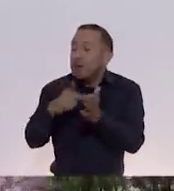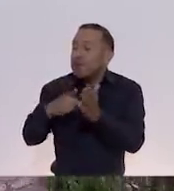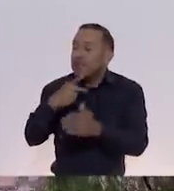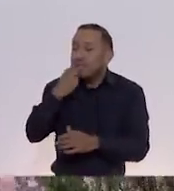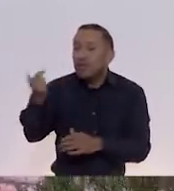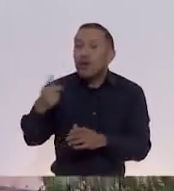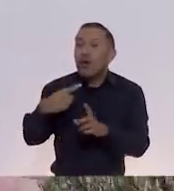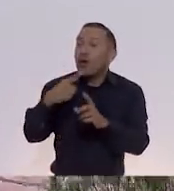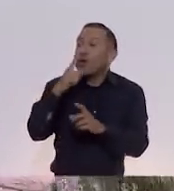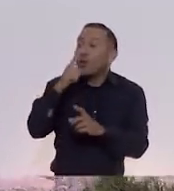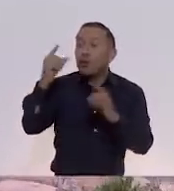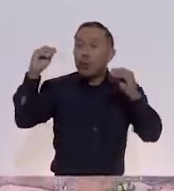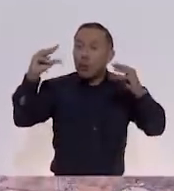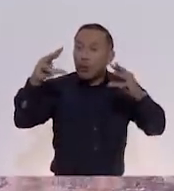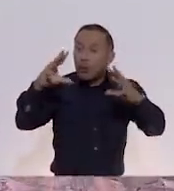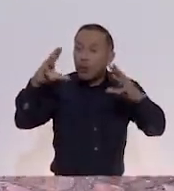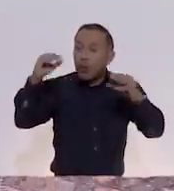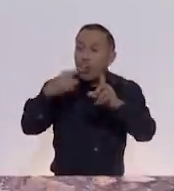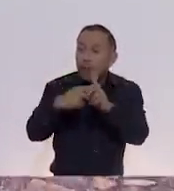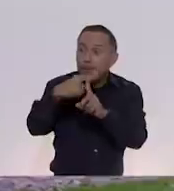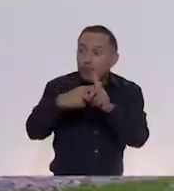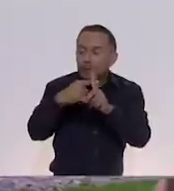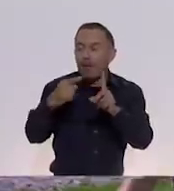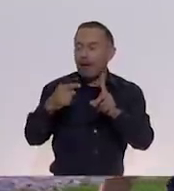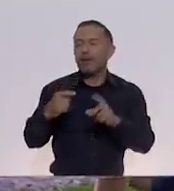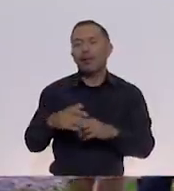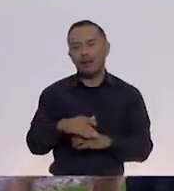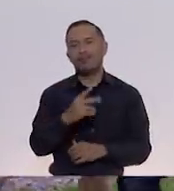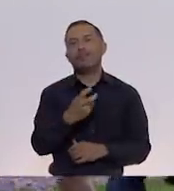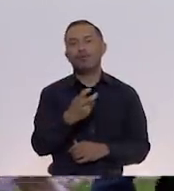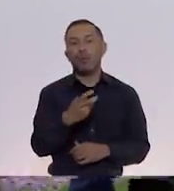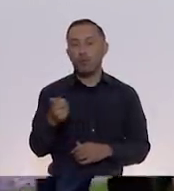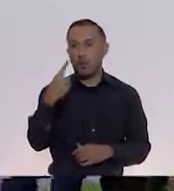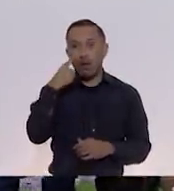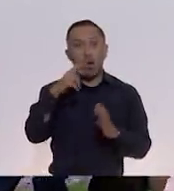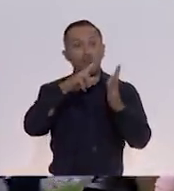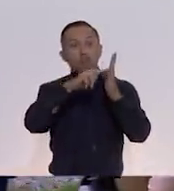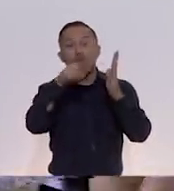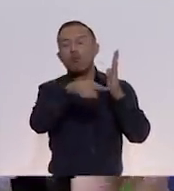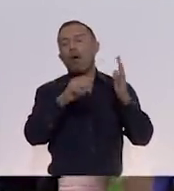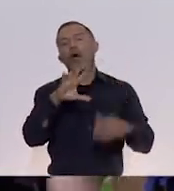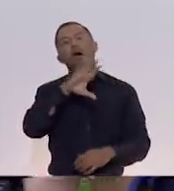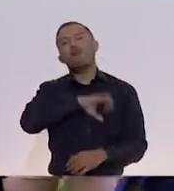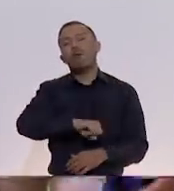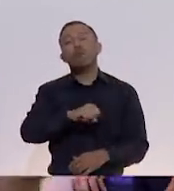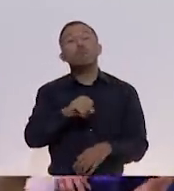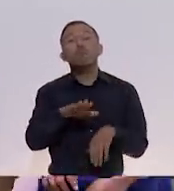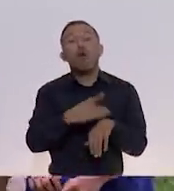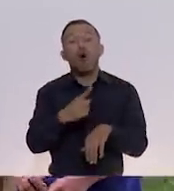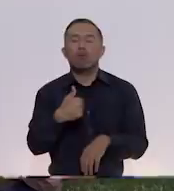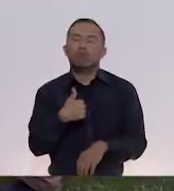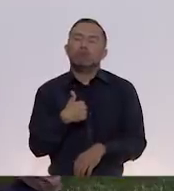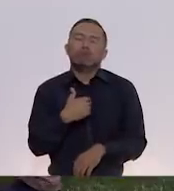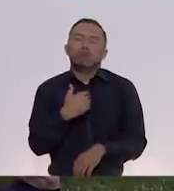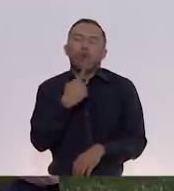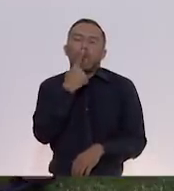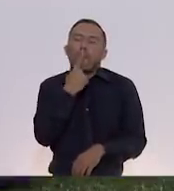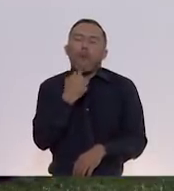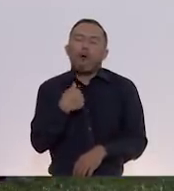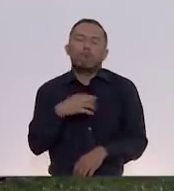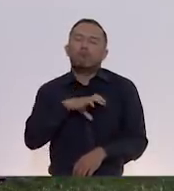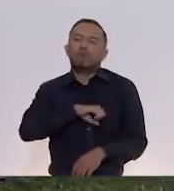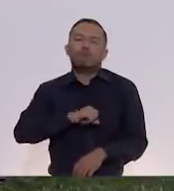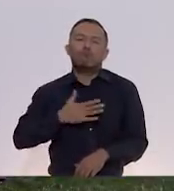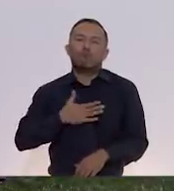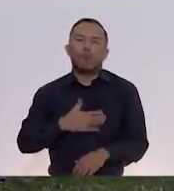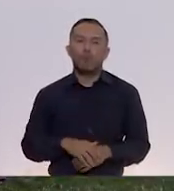luz. Exacto. Muy bien. Mira, esa es mi pintura favorita, porque el rojo es mi color favorito. Ah, ¿qué tal? ¿Ya